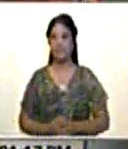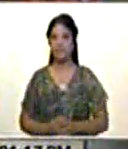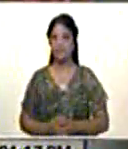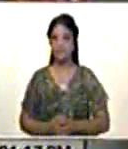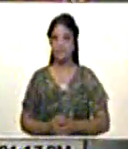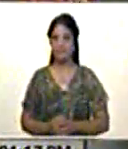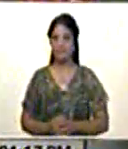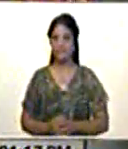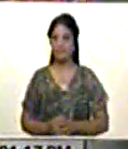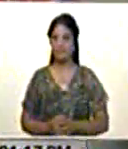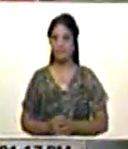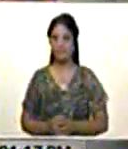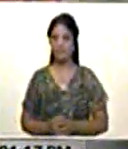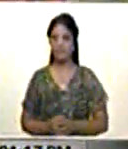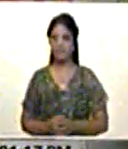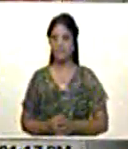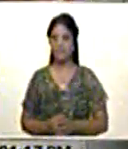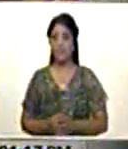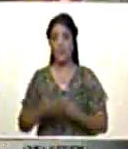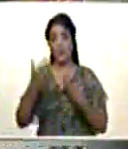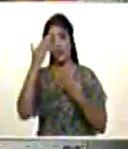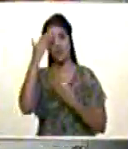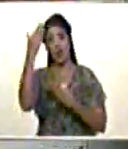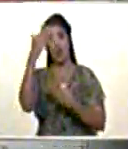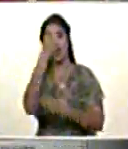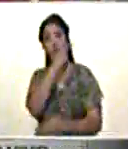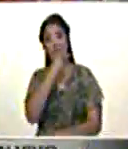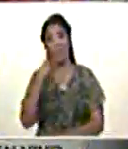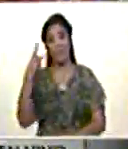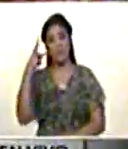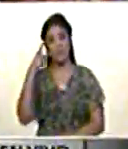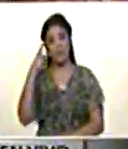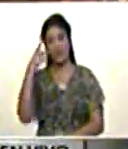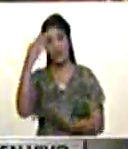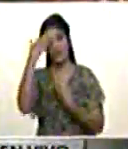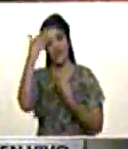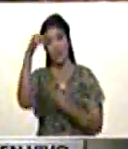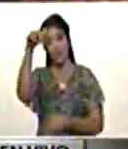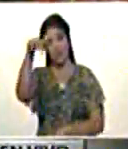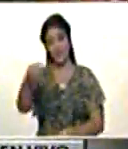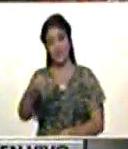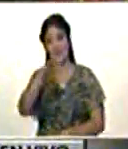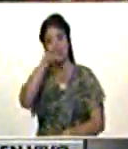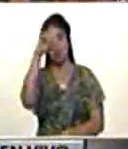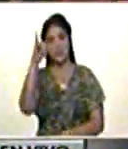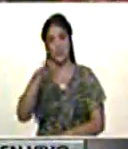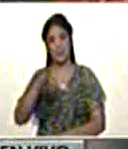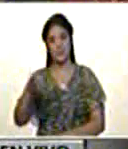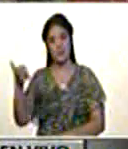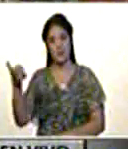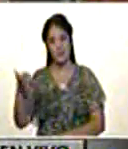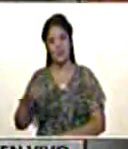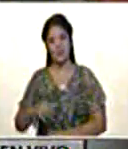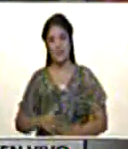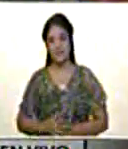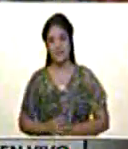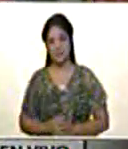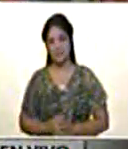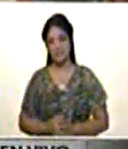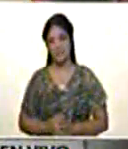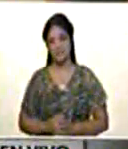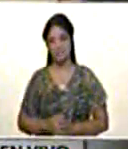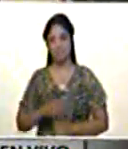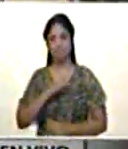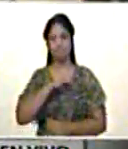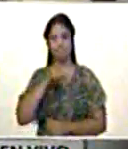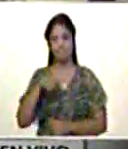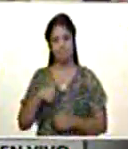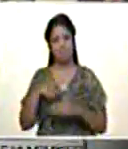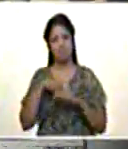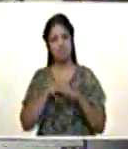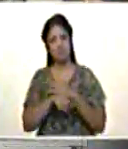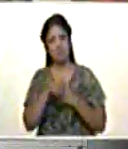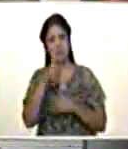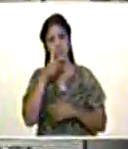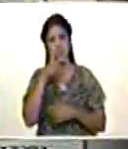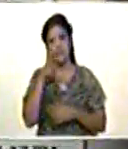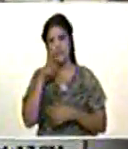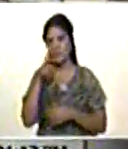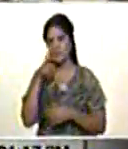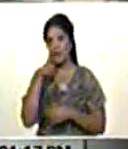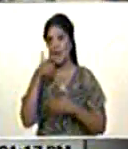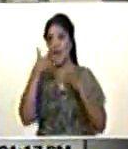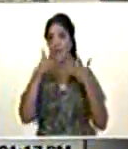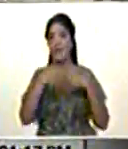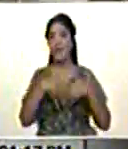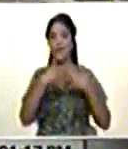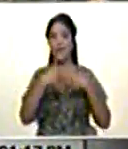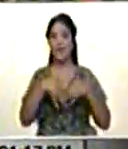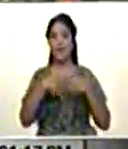Pedro, sí, bueno, te enviamos un saludo desde acá del estado Zulia, donde hemos estado, ¿no?, inspeccionando la